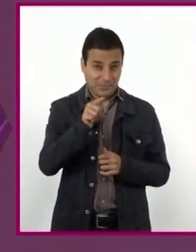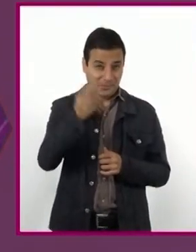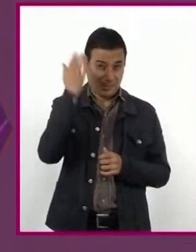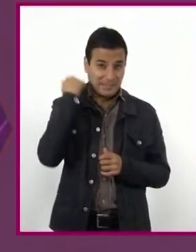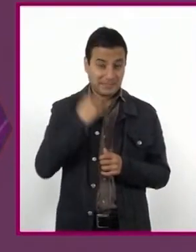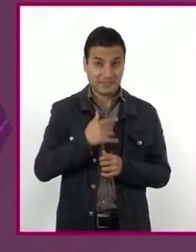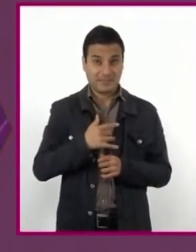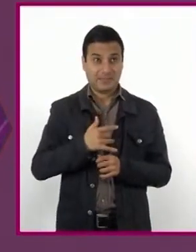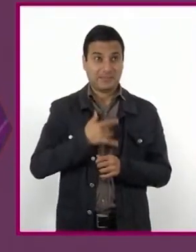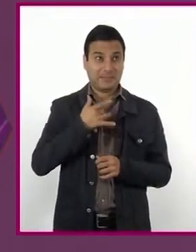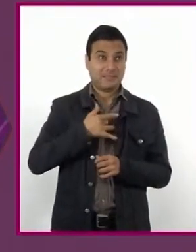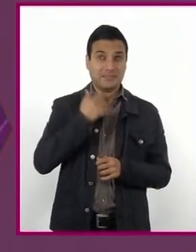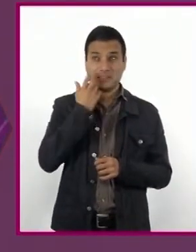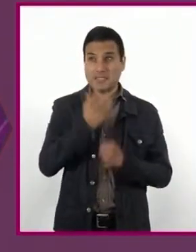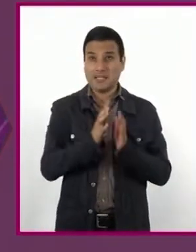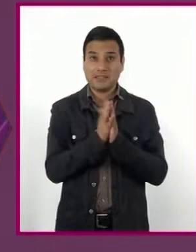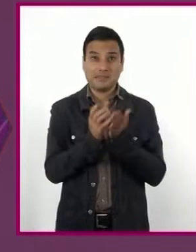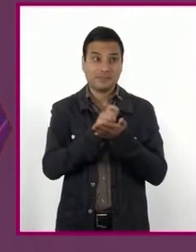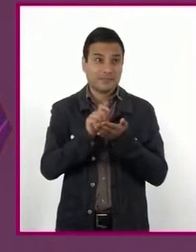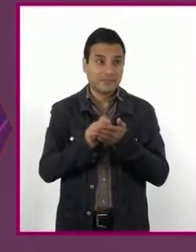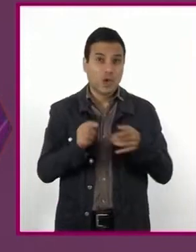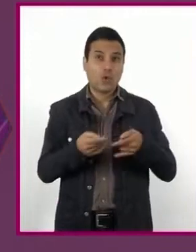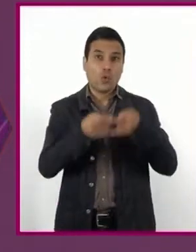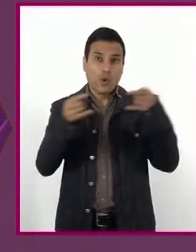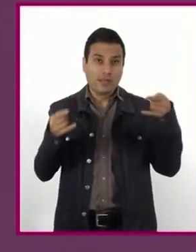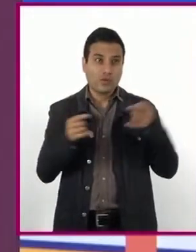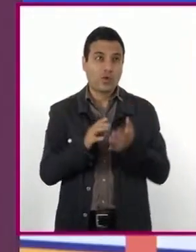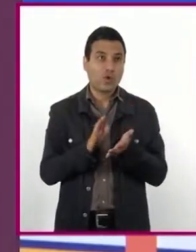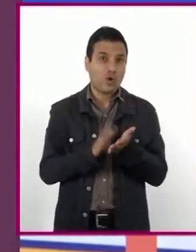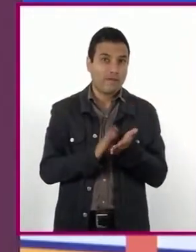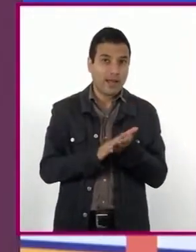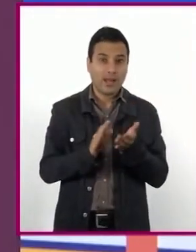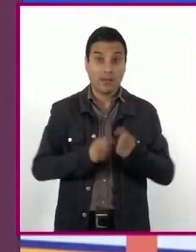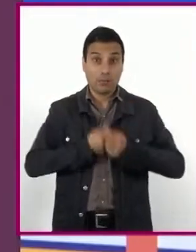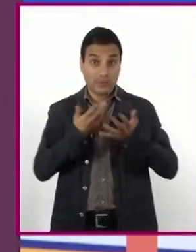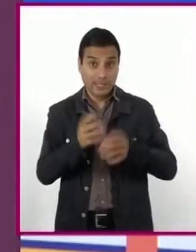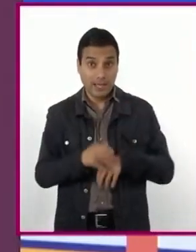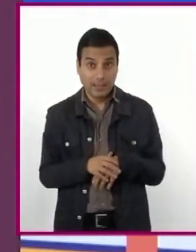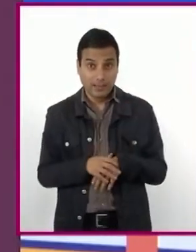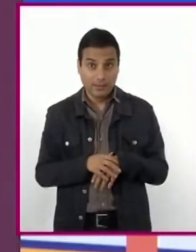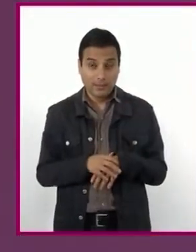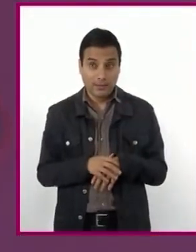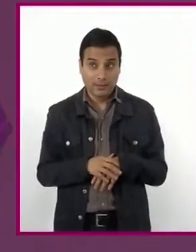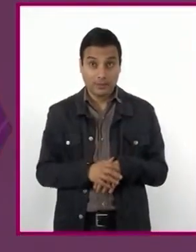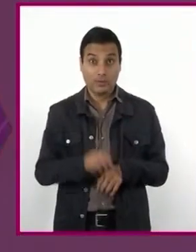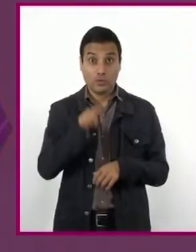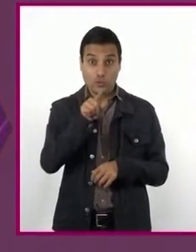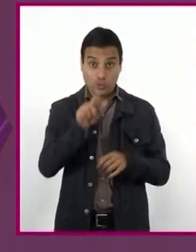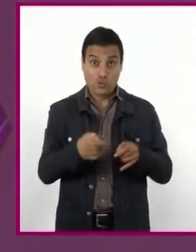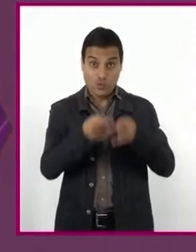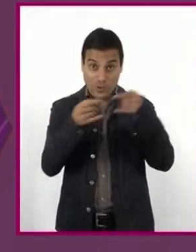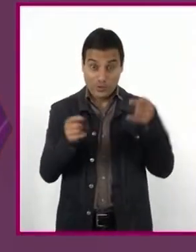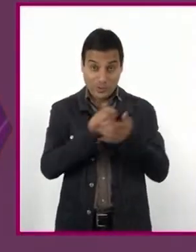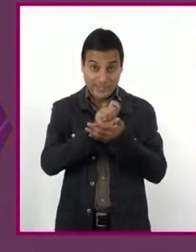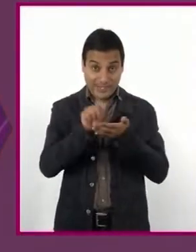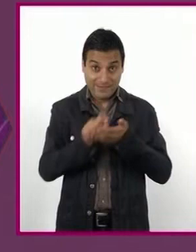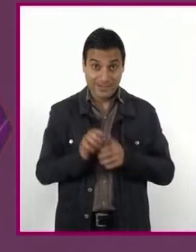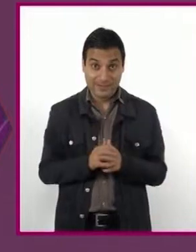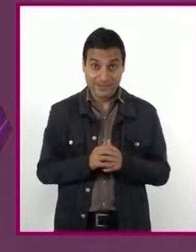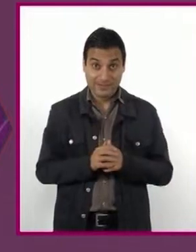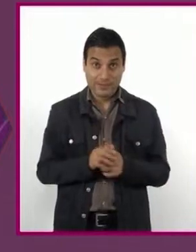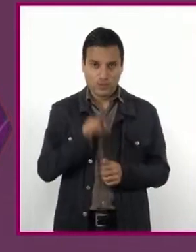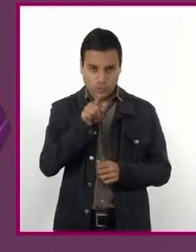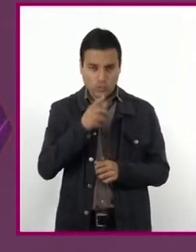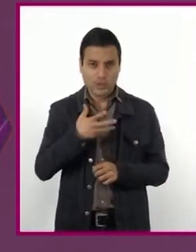texto literario, como cuento, novela o poesía? ¿Ustedes han escrito cuentos? ¿Tienen alguna amiga